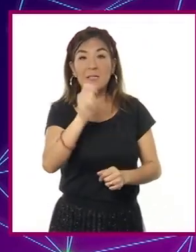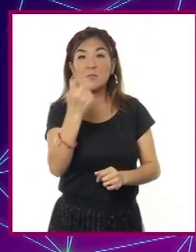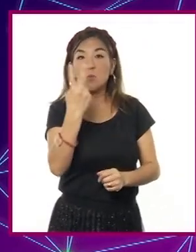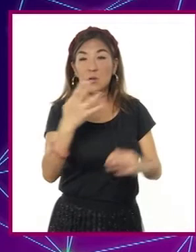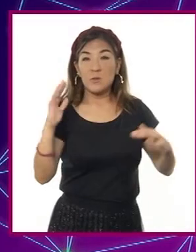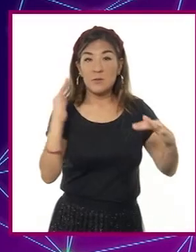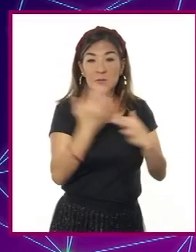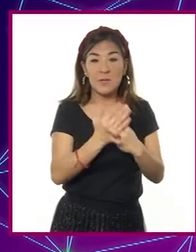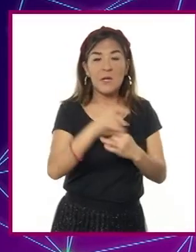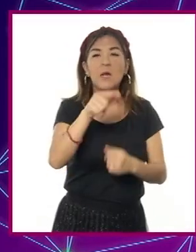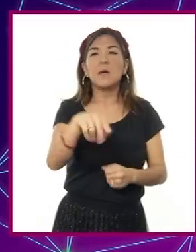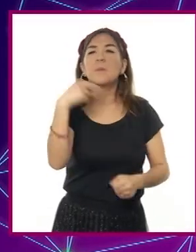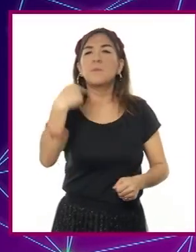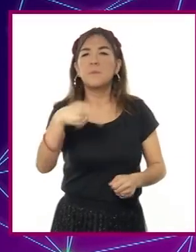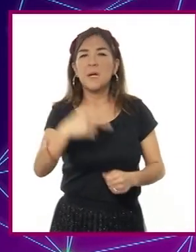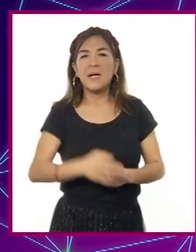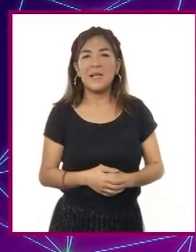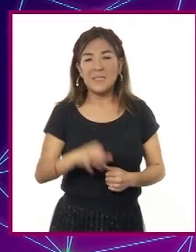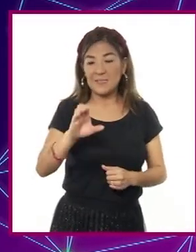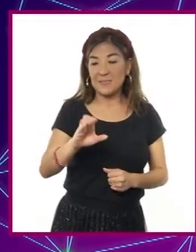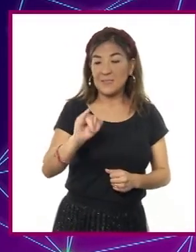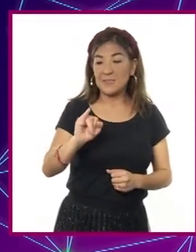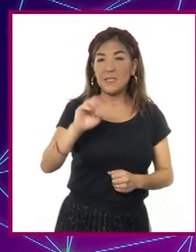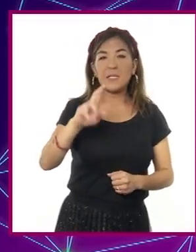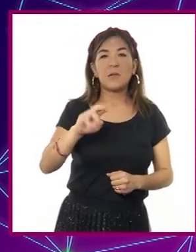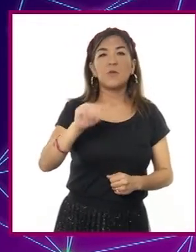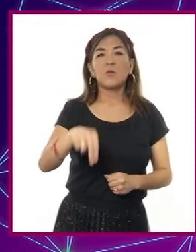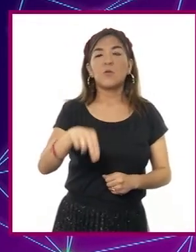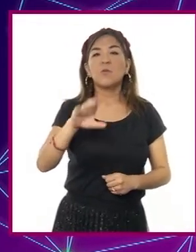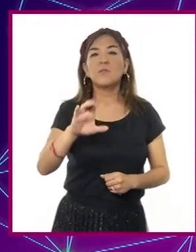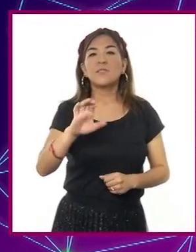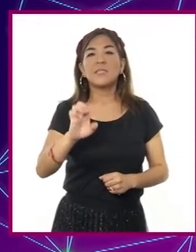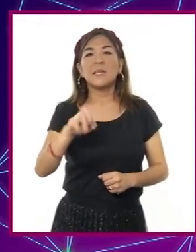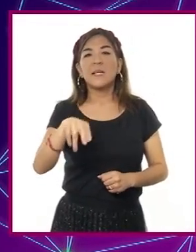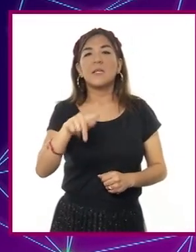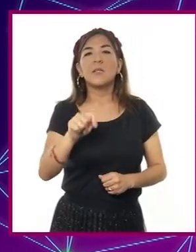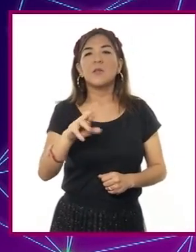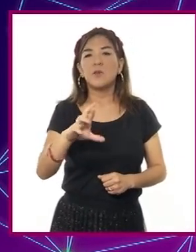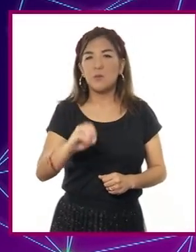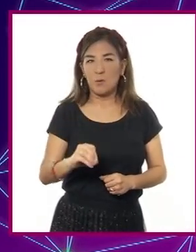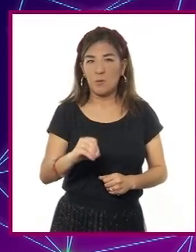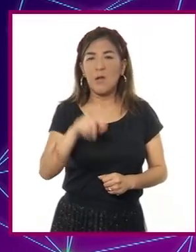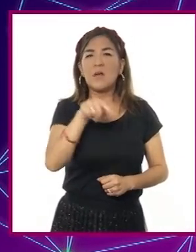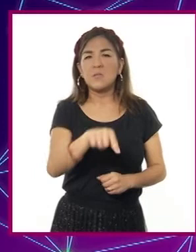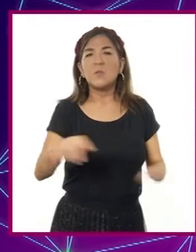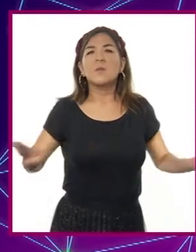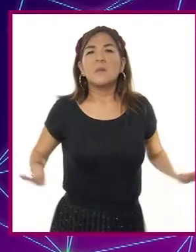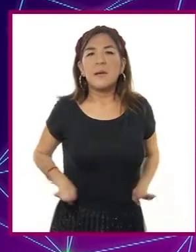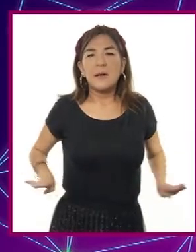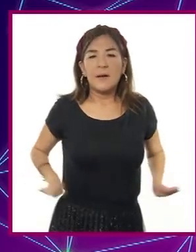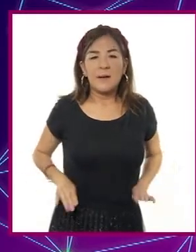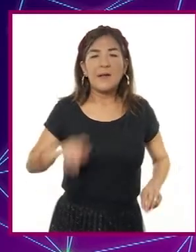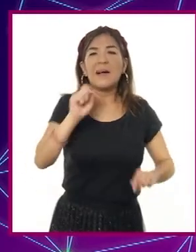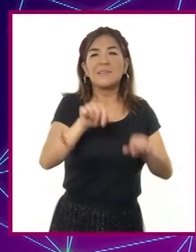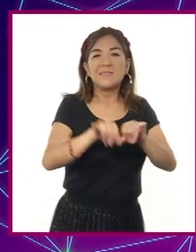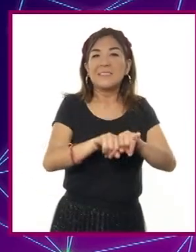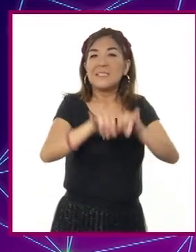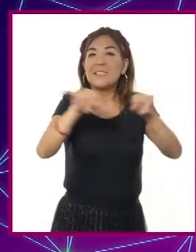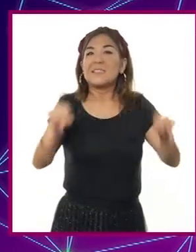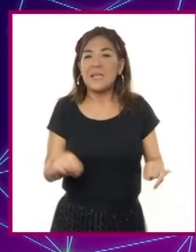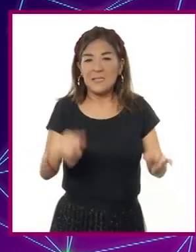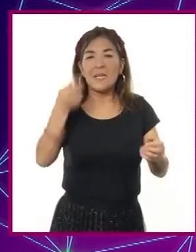mediatrices se le denomina circuncentro y tiene la característica de ser equidistante a los tres